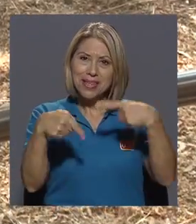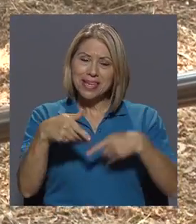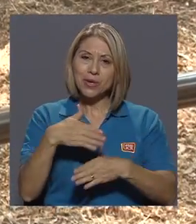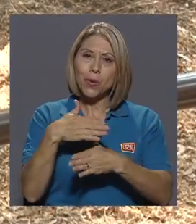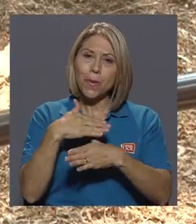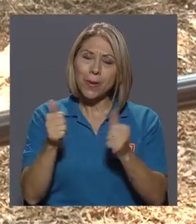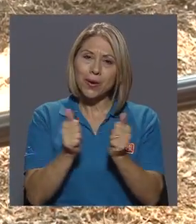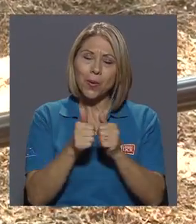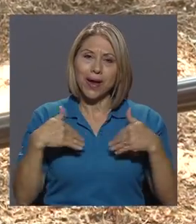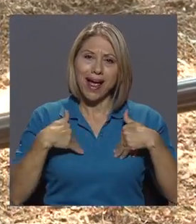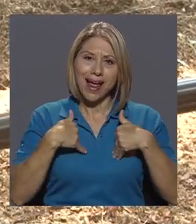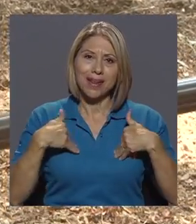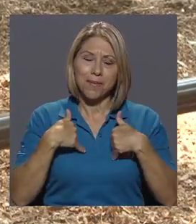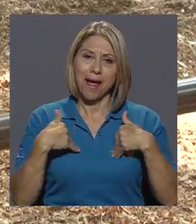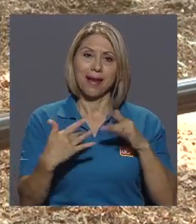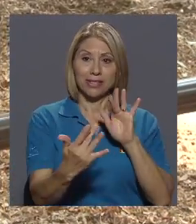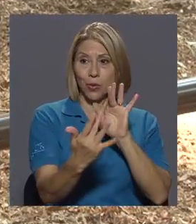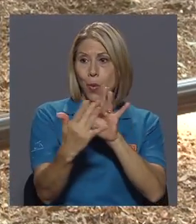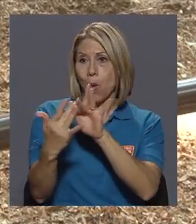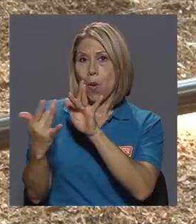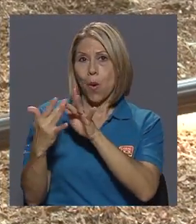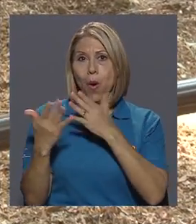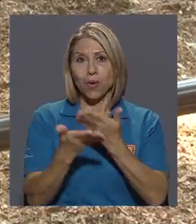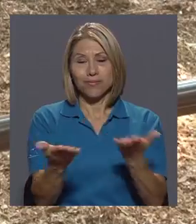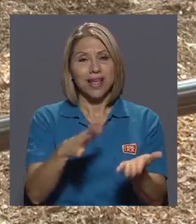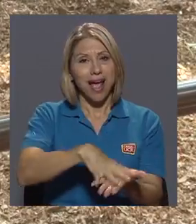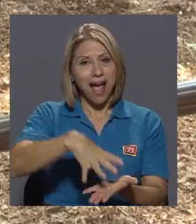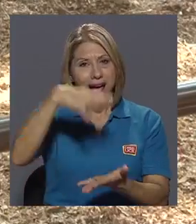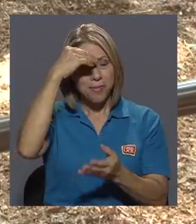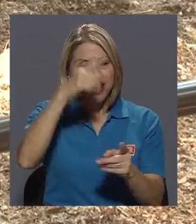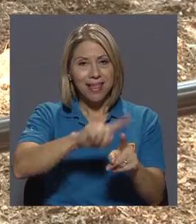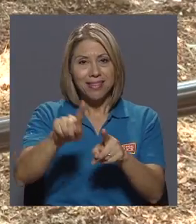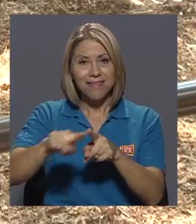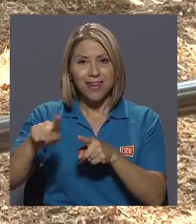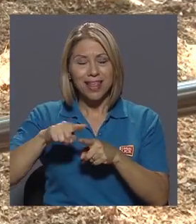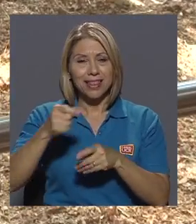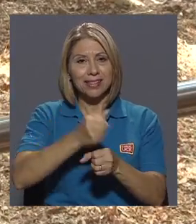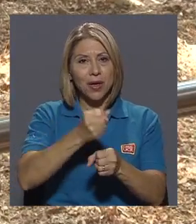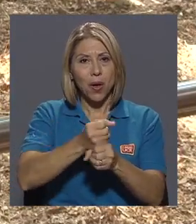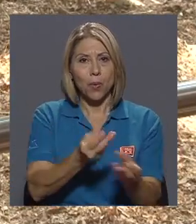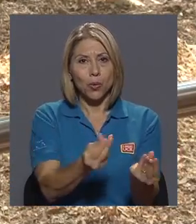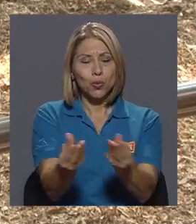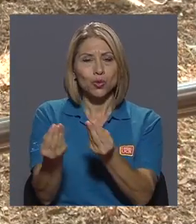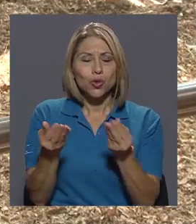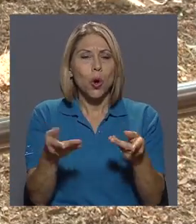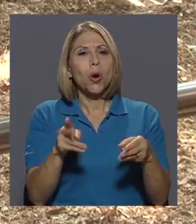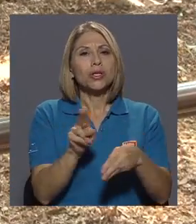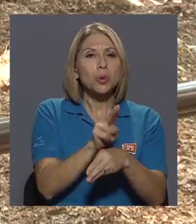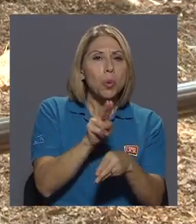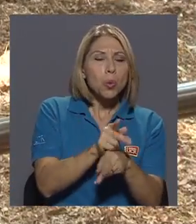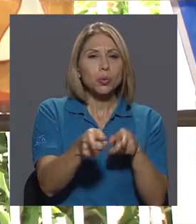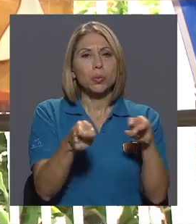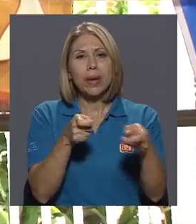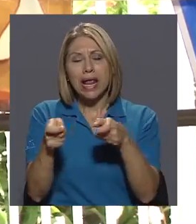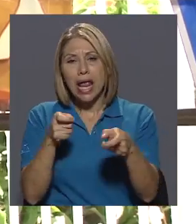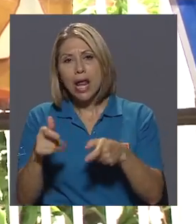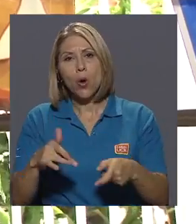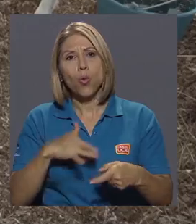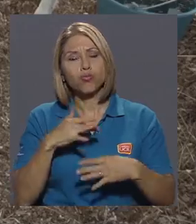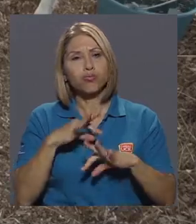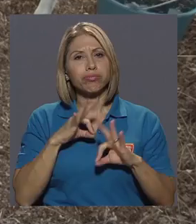animales, puedan tener ese contacto con ellos y que aprendan de las diferentes producciones, así como todo su manejo, todo su